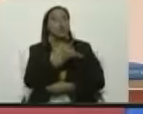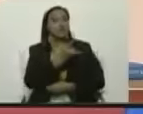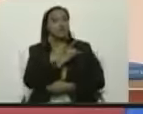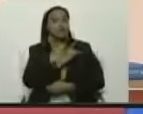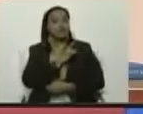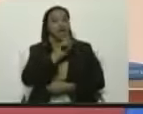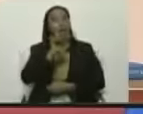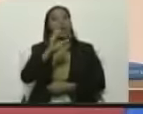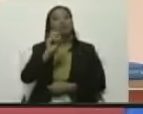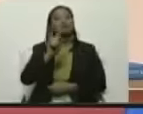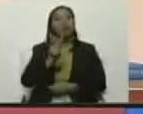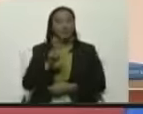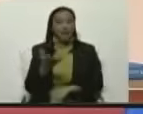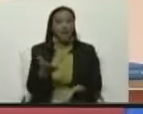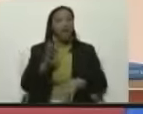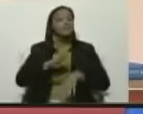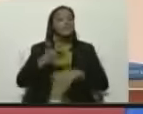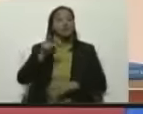toda la vida, la señora